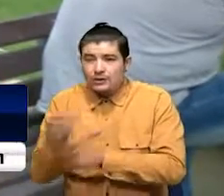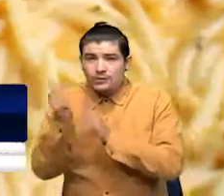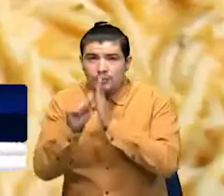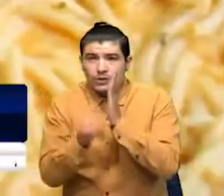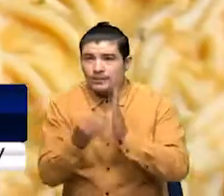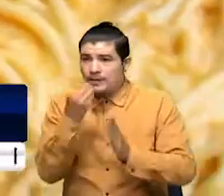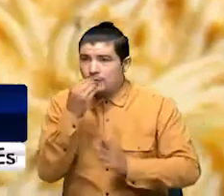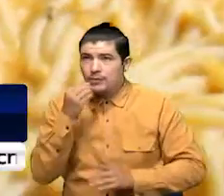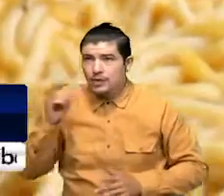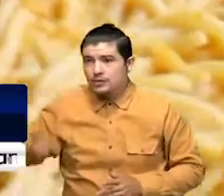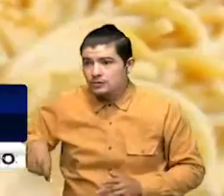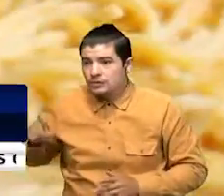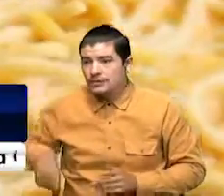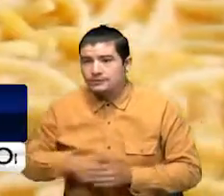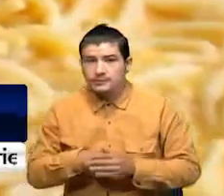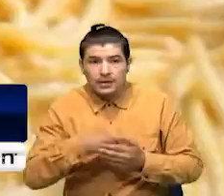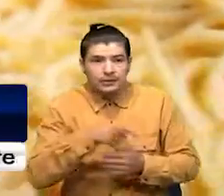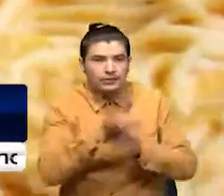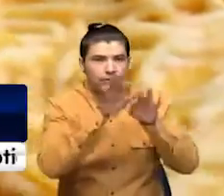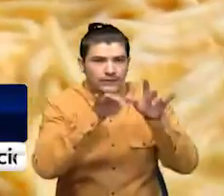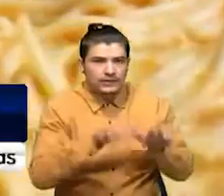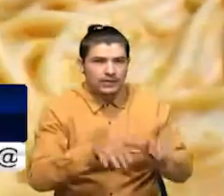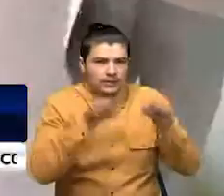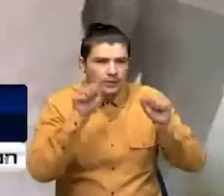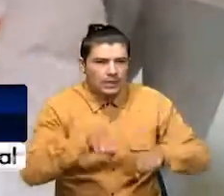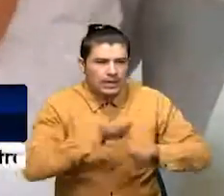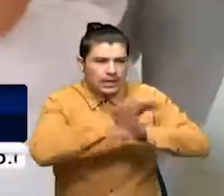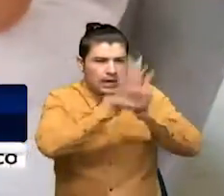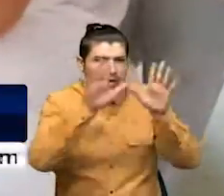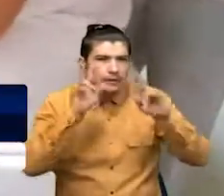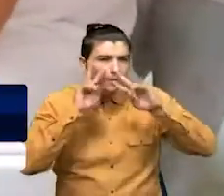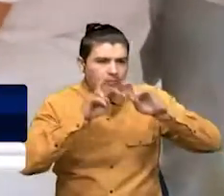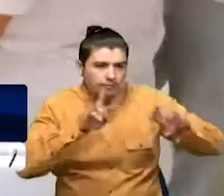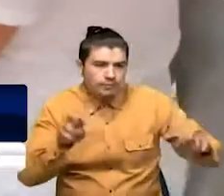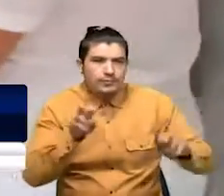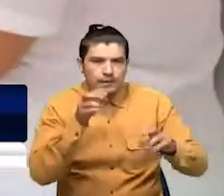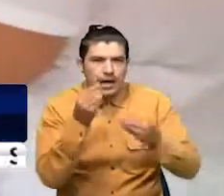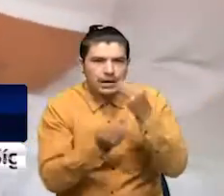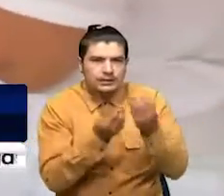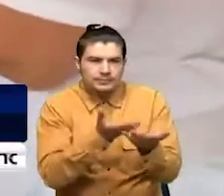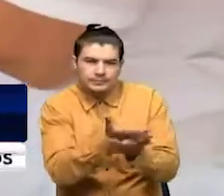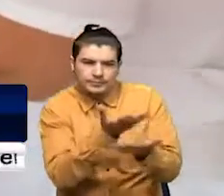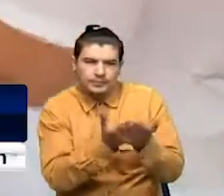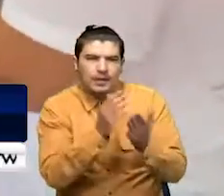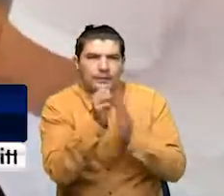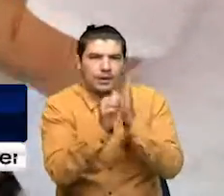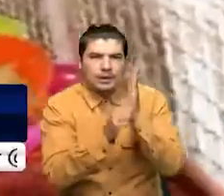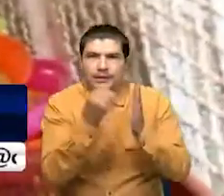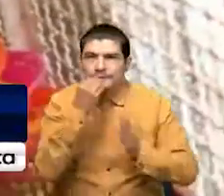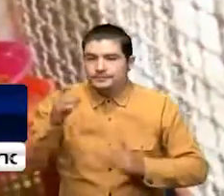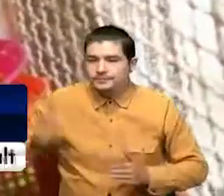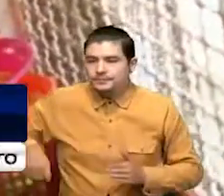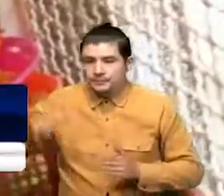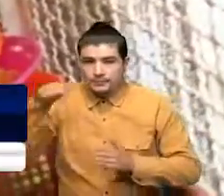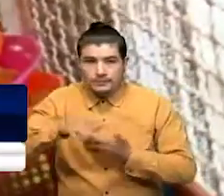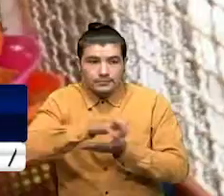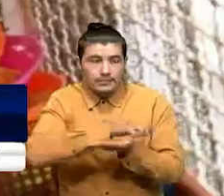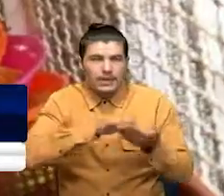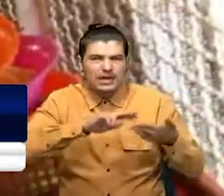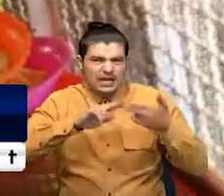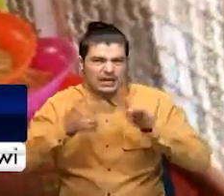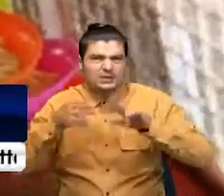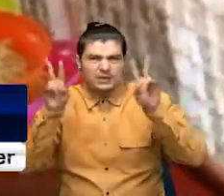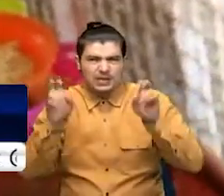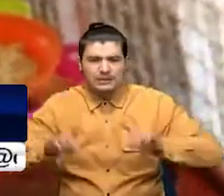alimentación escolar la oficina para la transparencia hizo algunas observaciones contra el padre de santander y se relaciona con temas